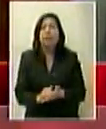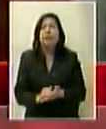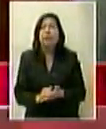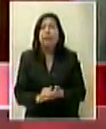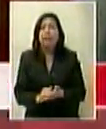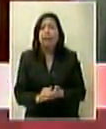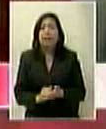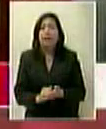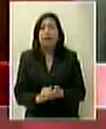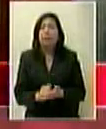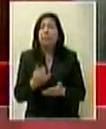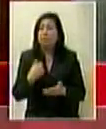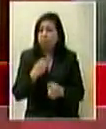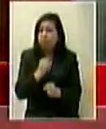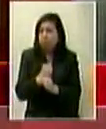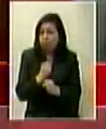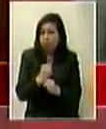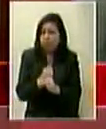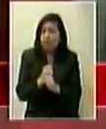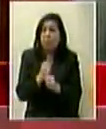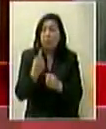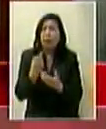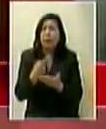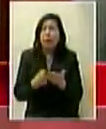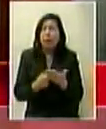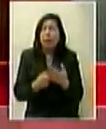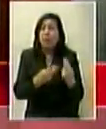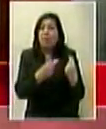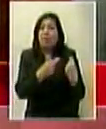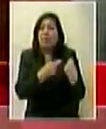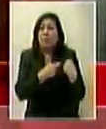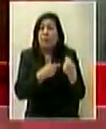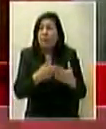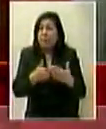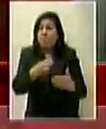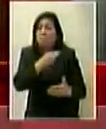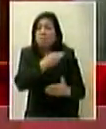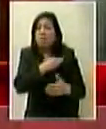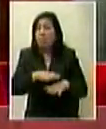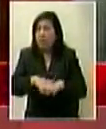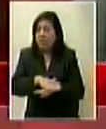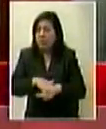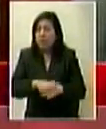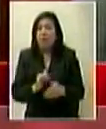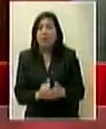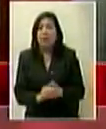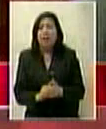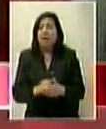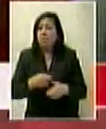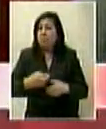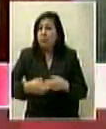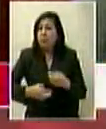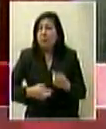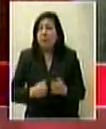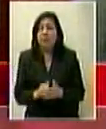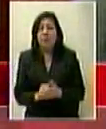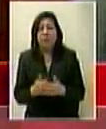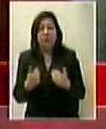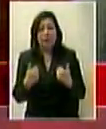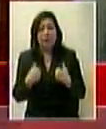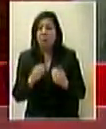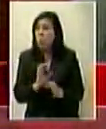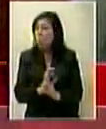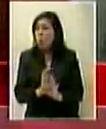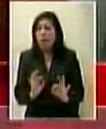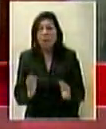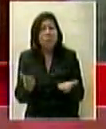país. Estamos trabajando porque al asumir el anterior ministro la gestión de producción, obviamente no existía